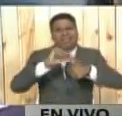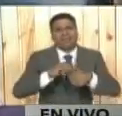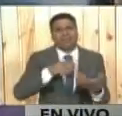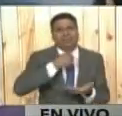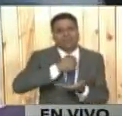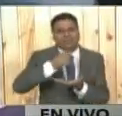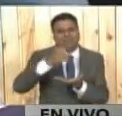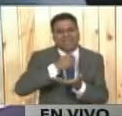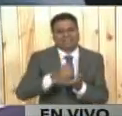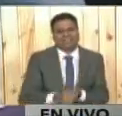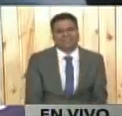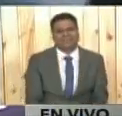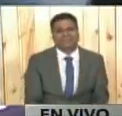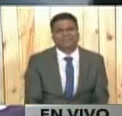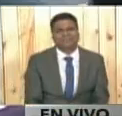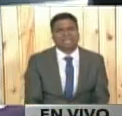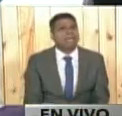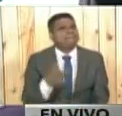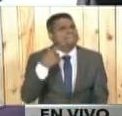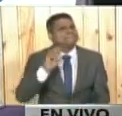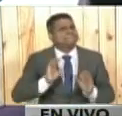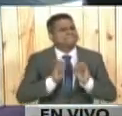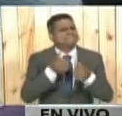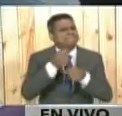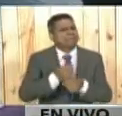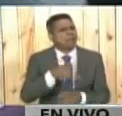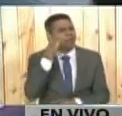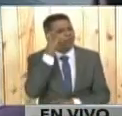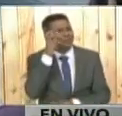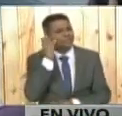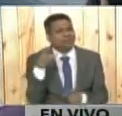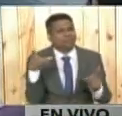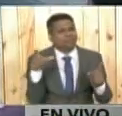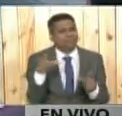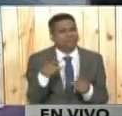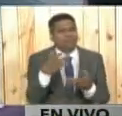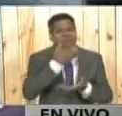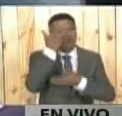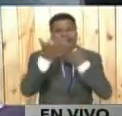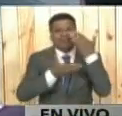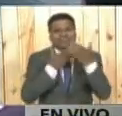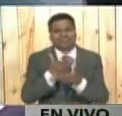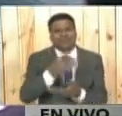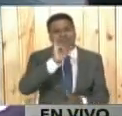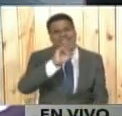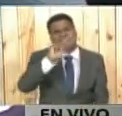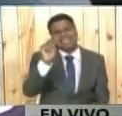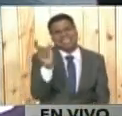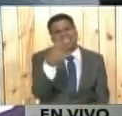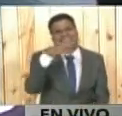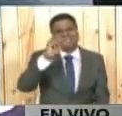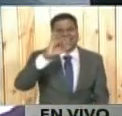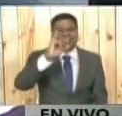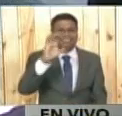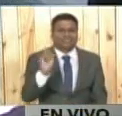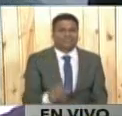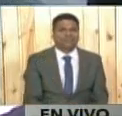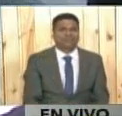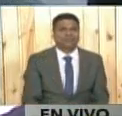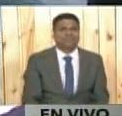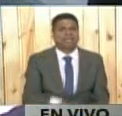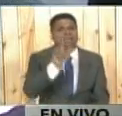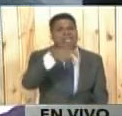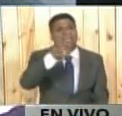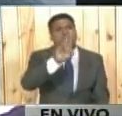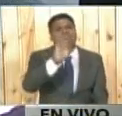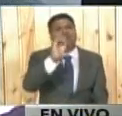canción de Roberto Roena mientras conseguimos la música de Ignacio Piñeiro y de Federico Betancourt. De Roberto